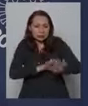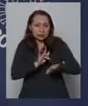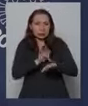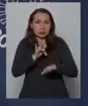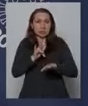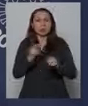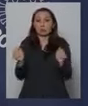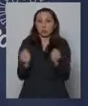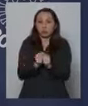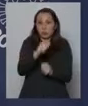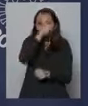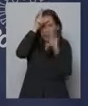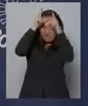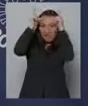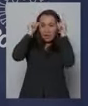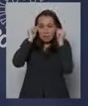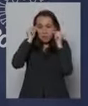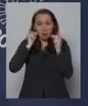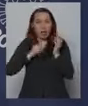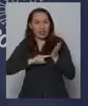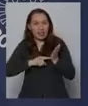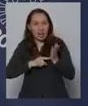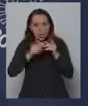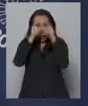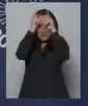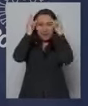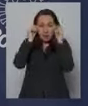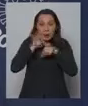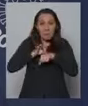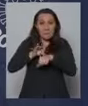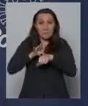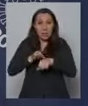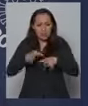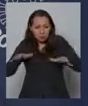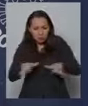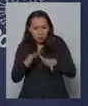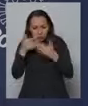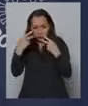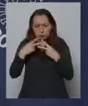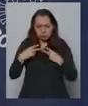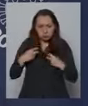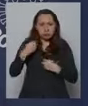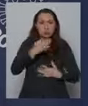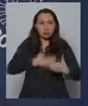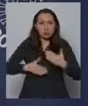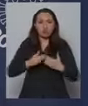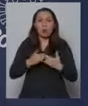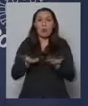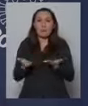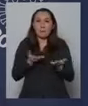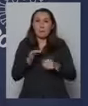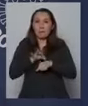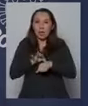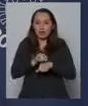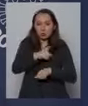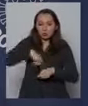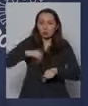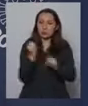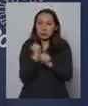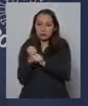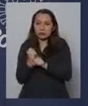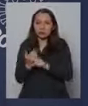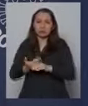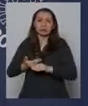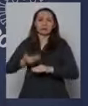ellos, junto con las enfermeras, con los técnicos de enfermería y los médicos intensivistas y médicos de los servicios de medicina, hemos estado trabajando